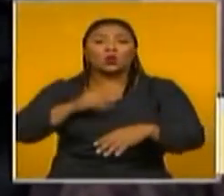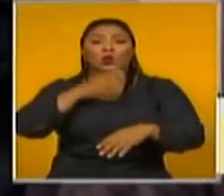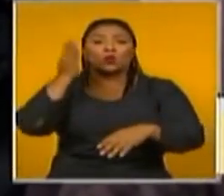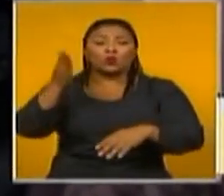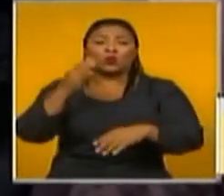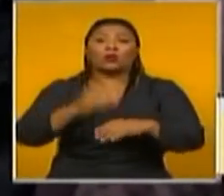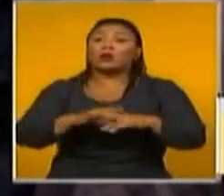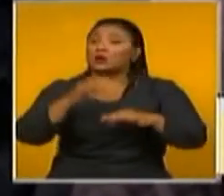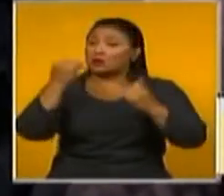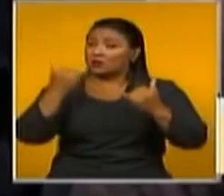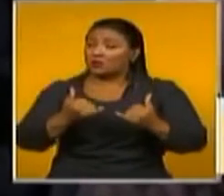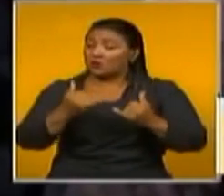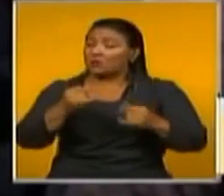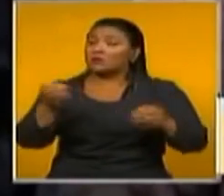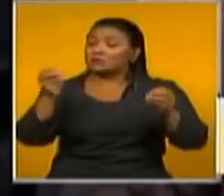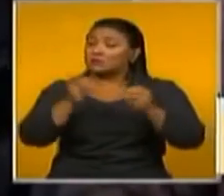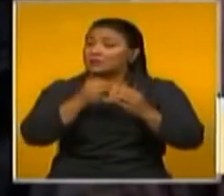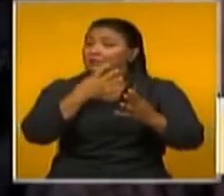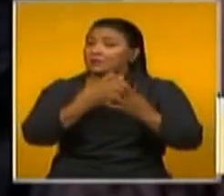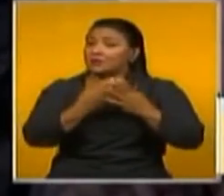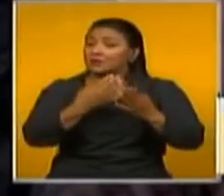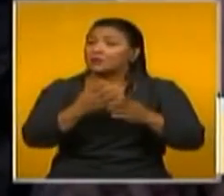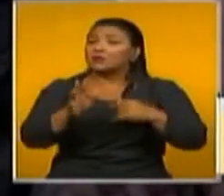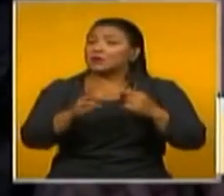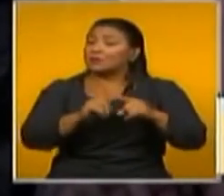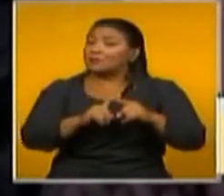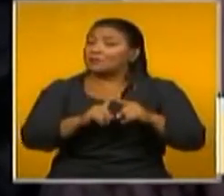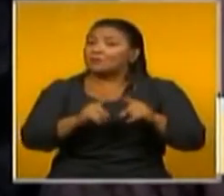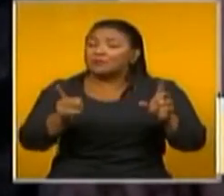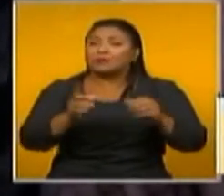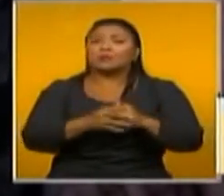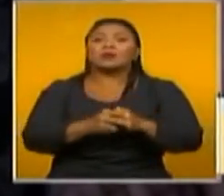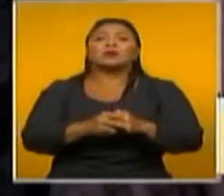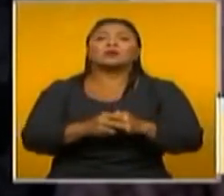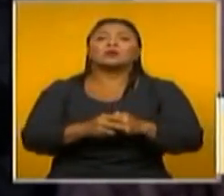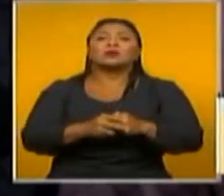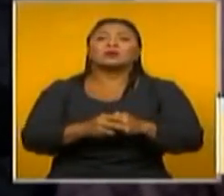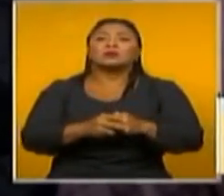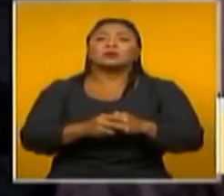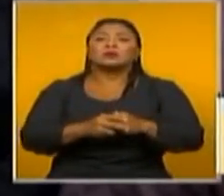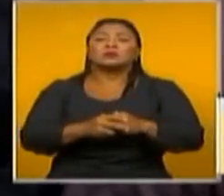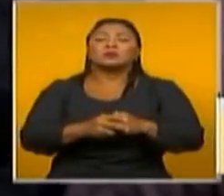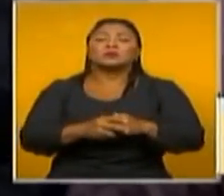se han realizado detenciones, no se había peticionado detenciones, sino